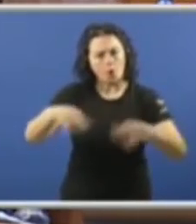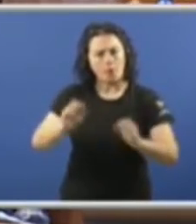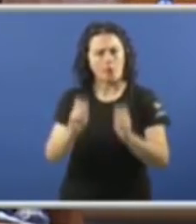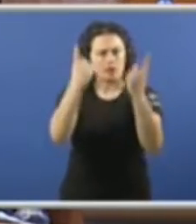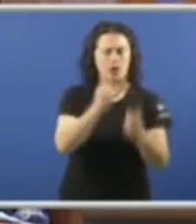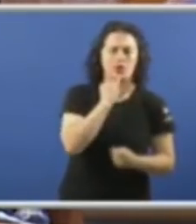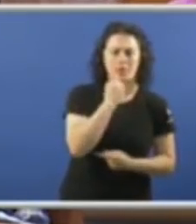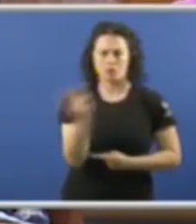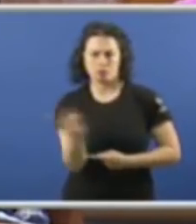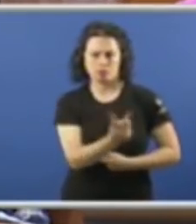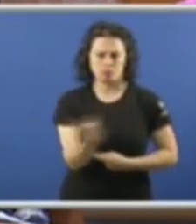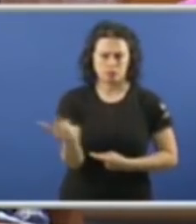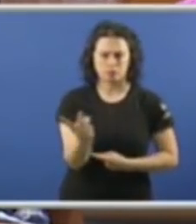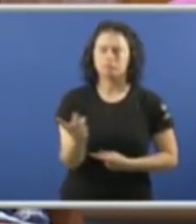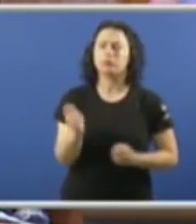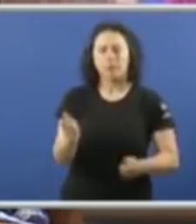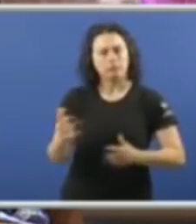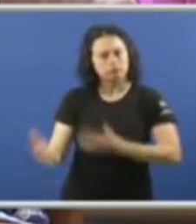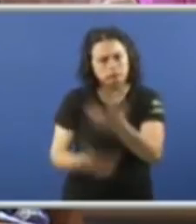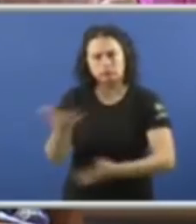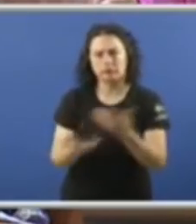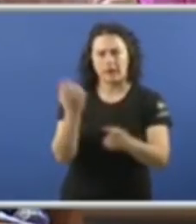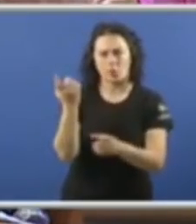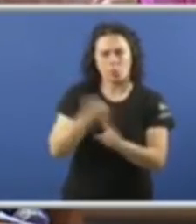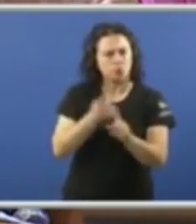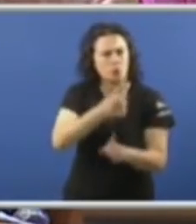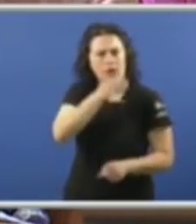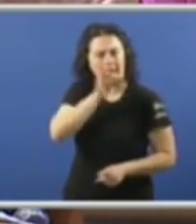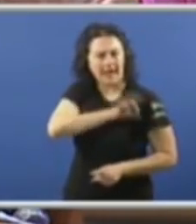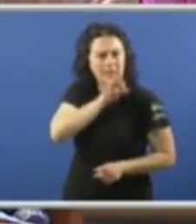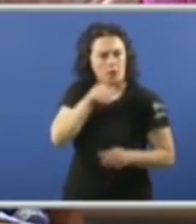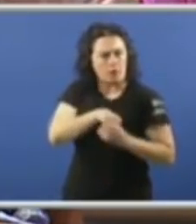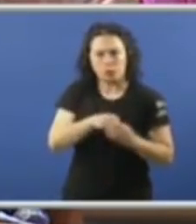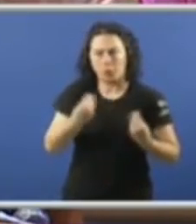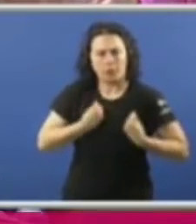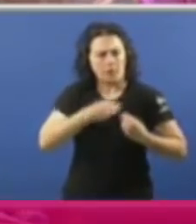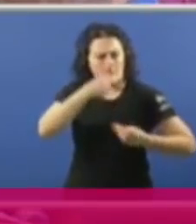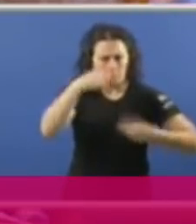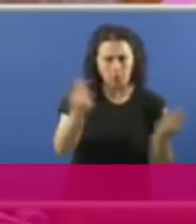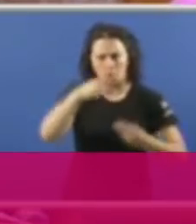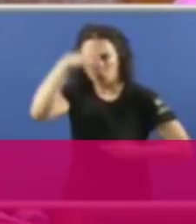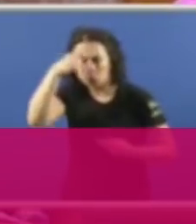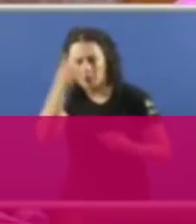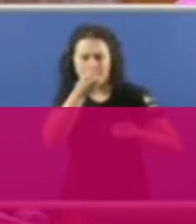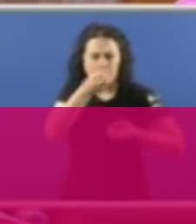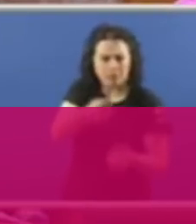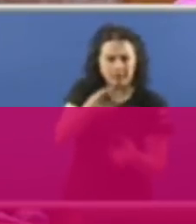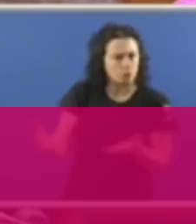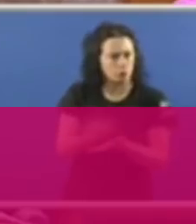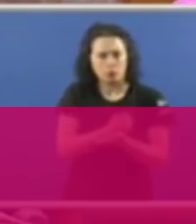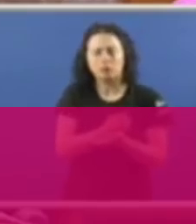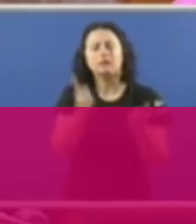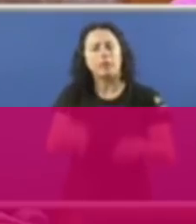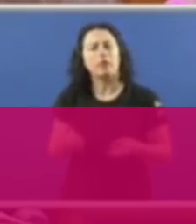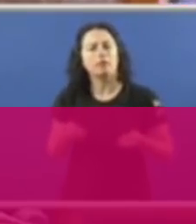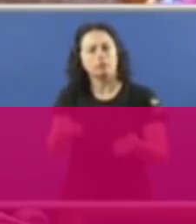dous idiomas. Potenciarán o emprego do galego en todos os planos da vida pública, cultural e informativa e